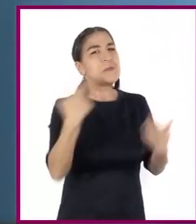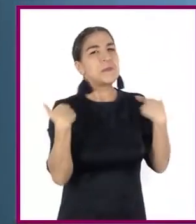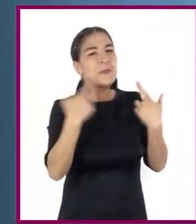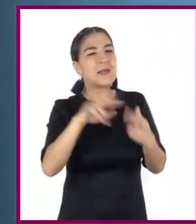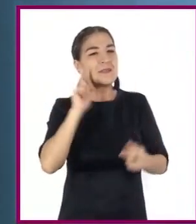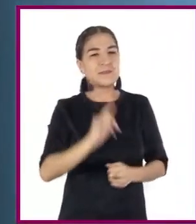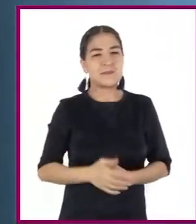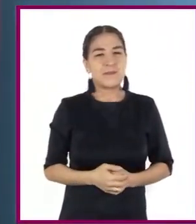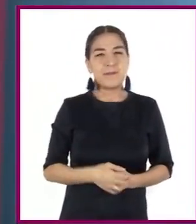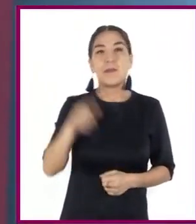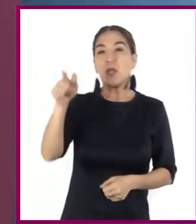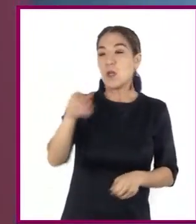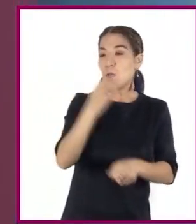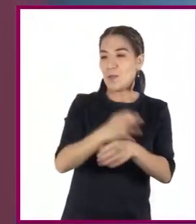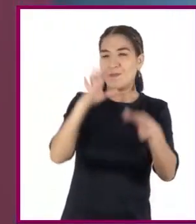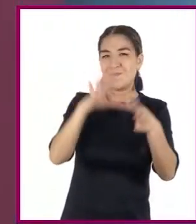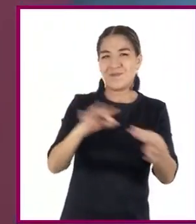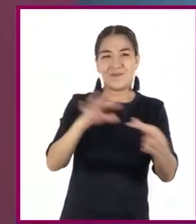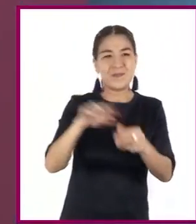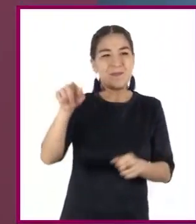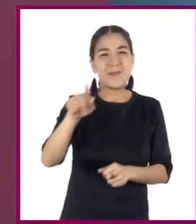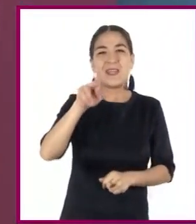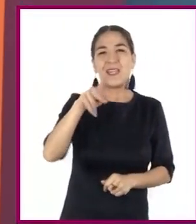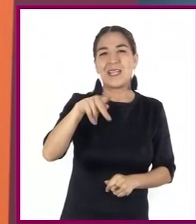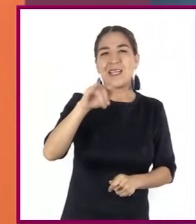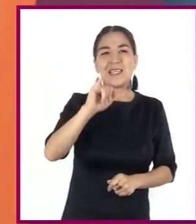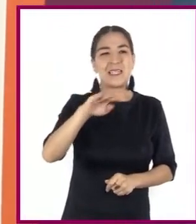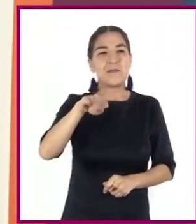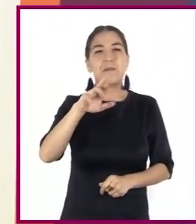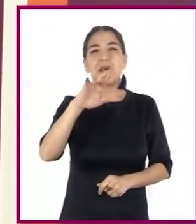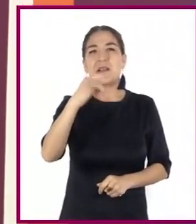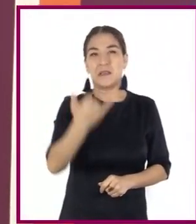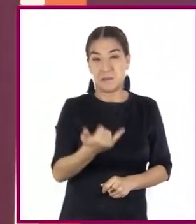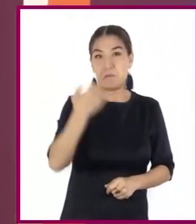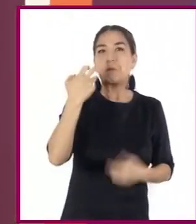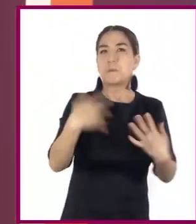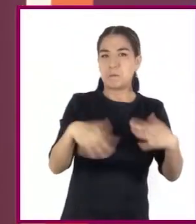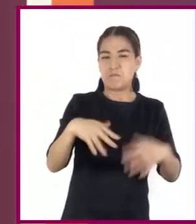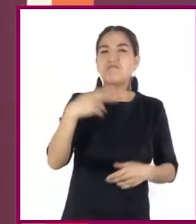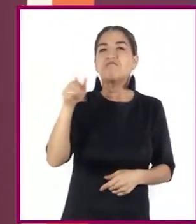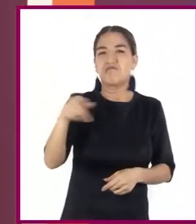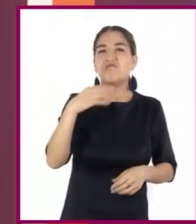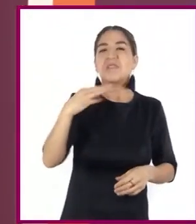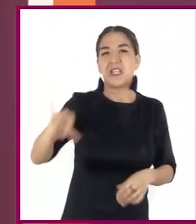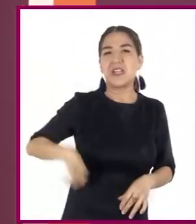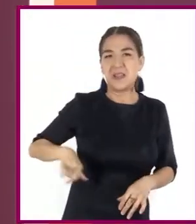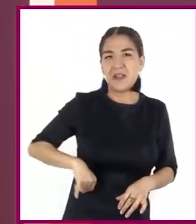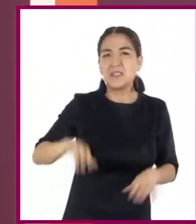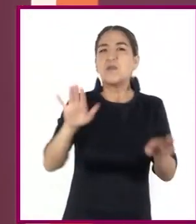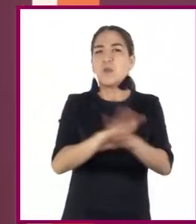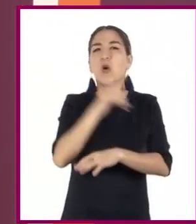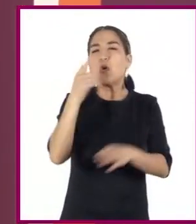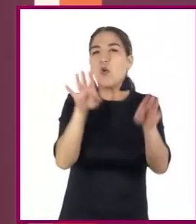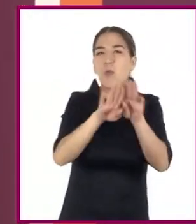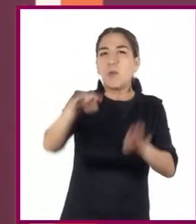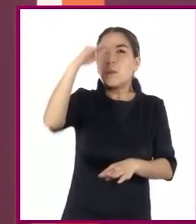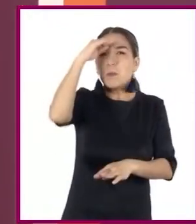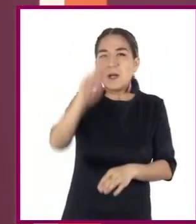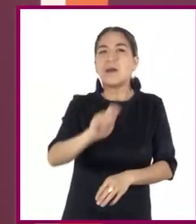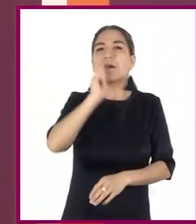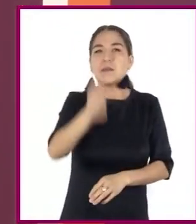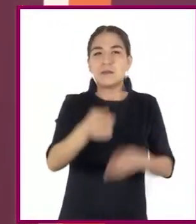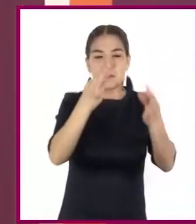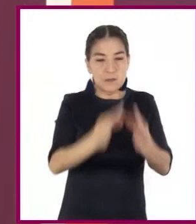El testimonio que nos compartió Kimberly es interesante y nos ayuda a reflexionar sobre la influencia